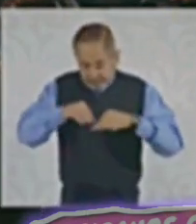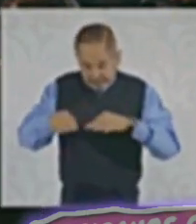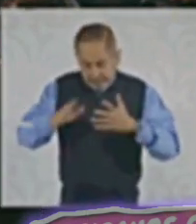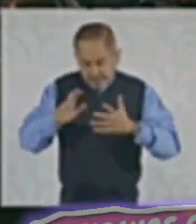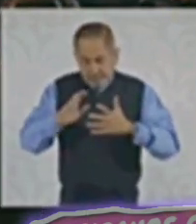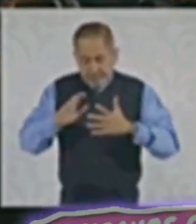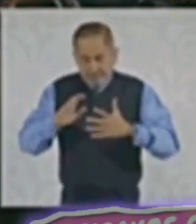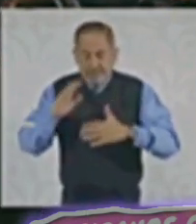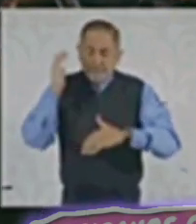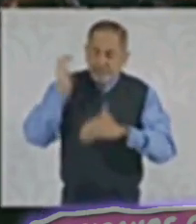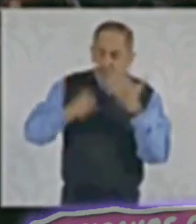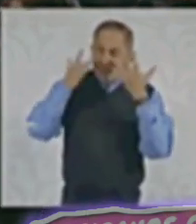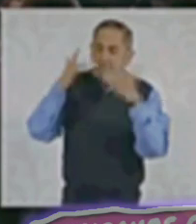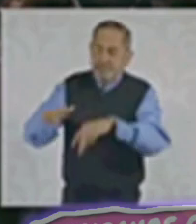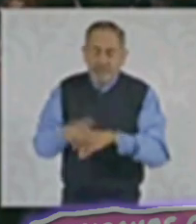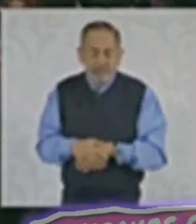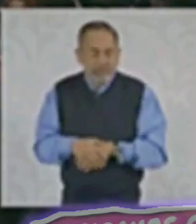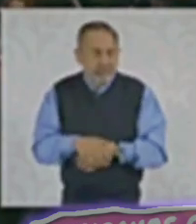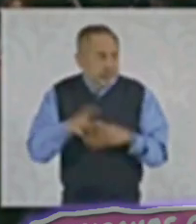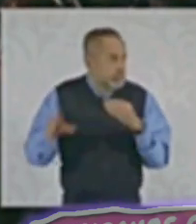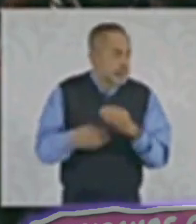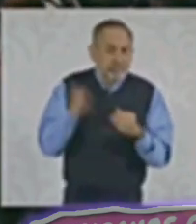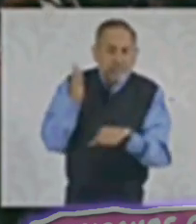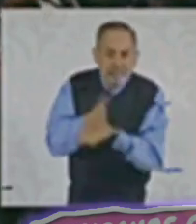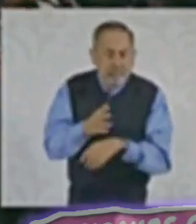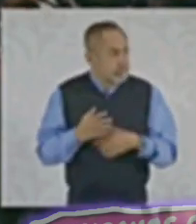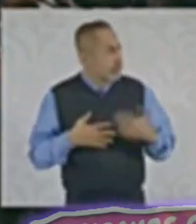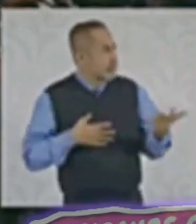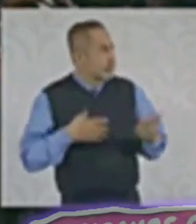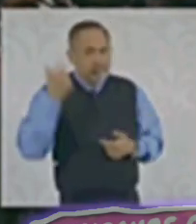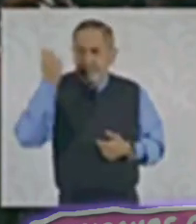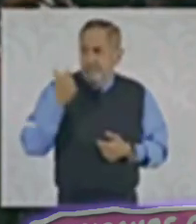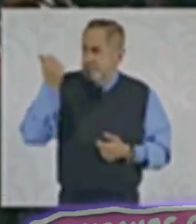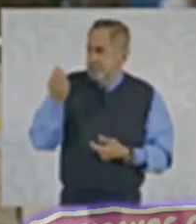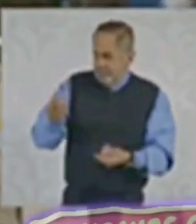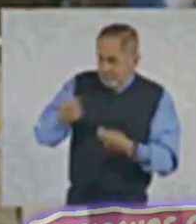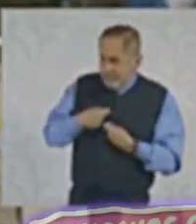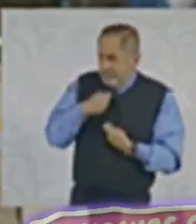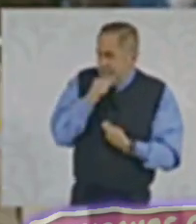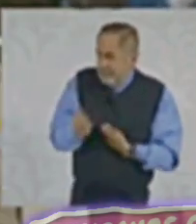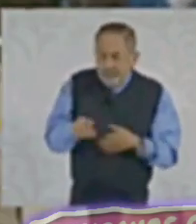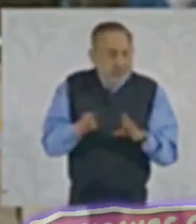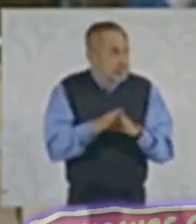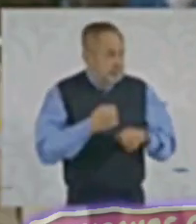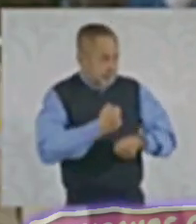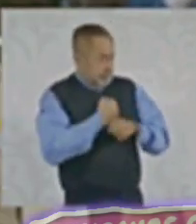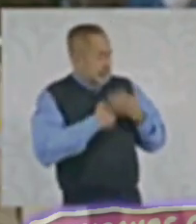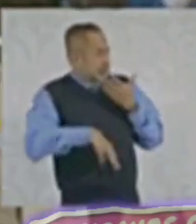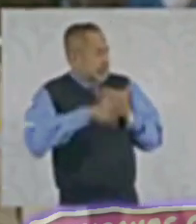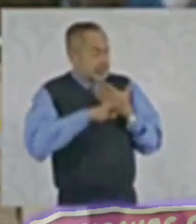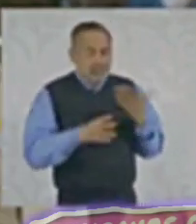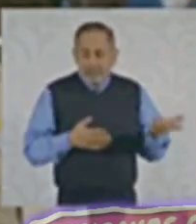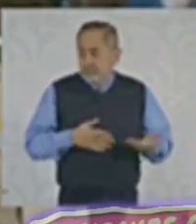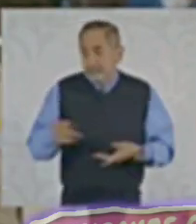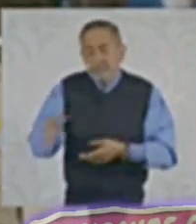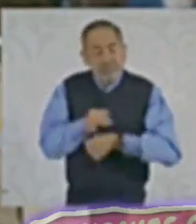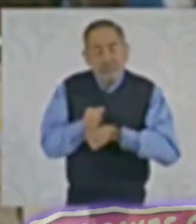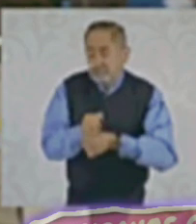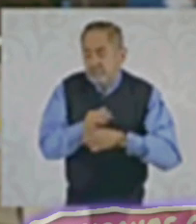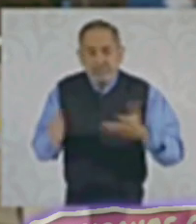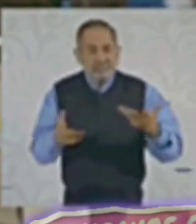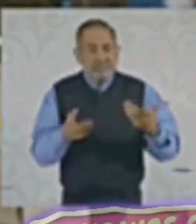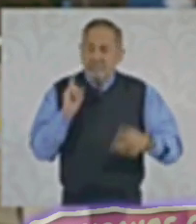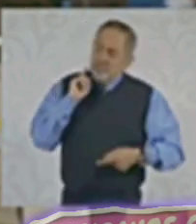aumentan otro delito más por abandono de hogar, cuando ni siquiera pensión les comparten, cuando ni siquiera se liberan sus carpetas, cuando las